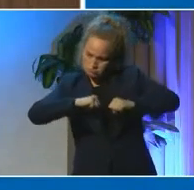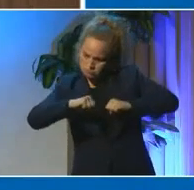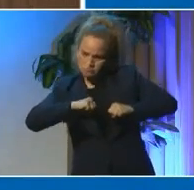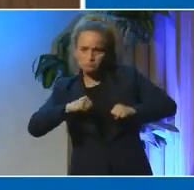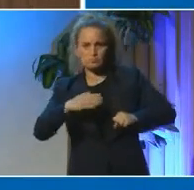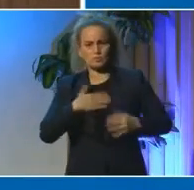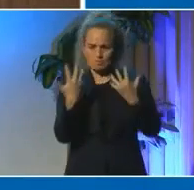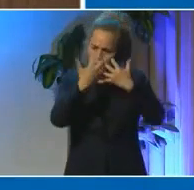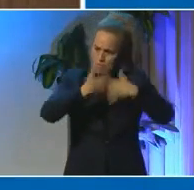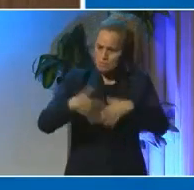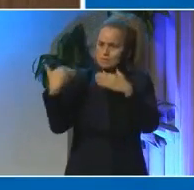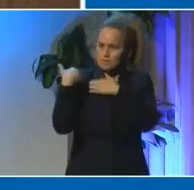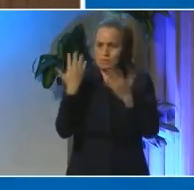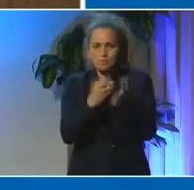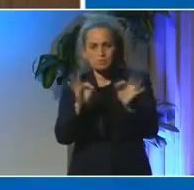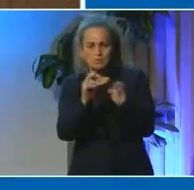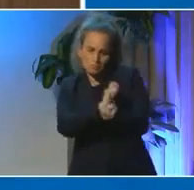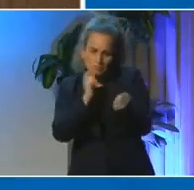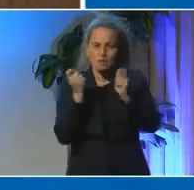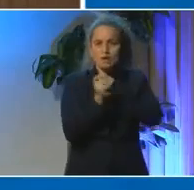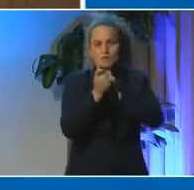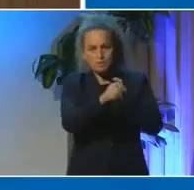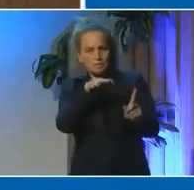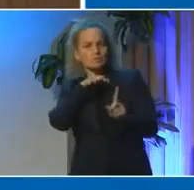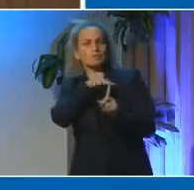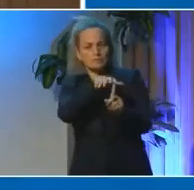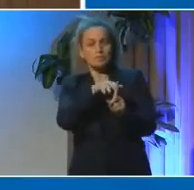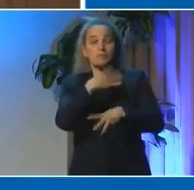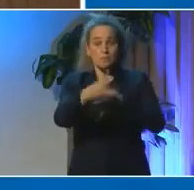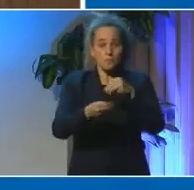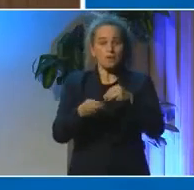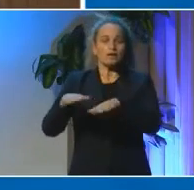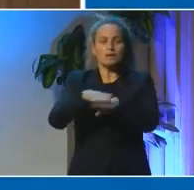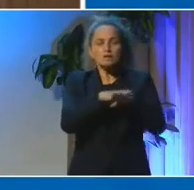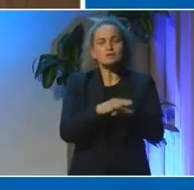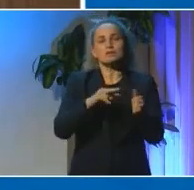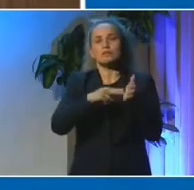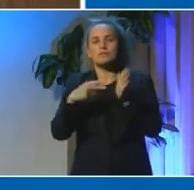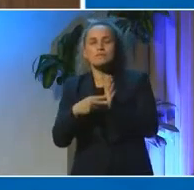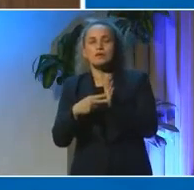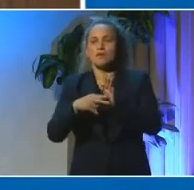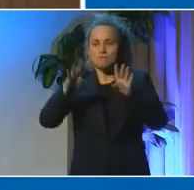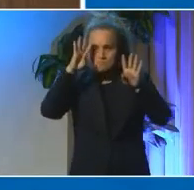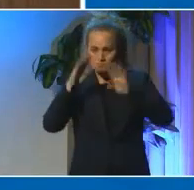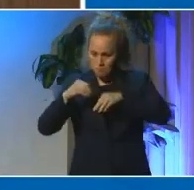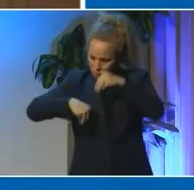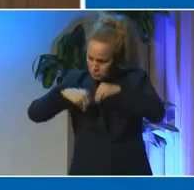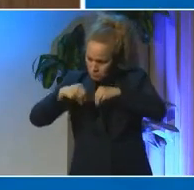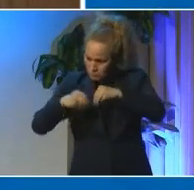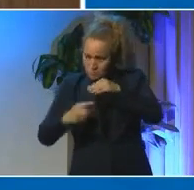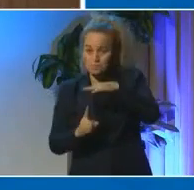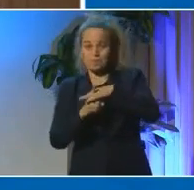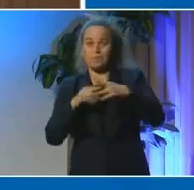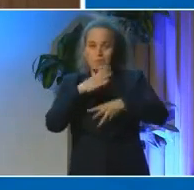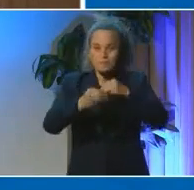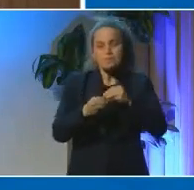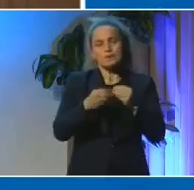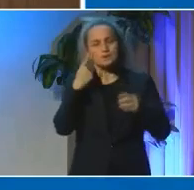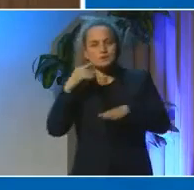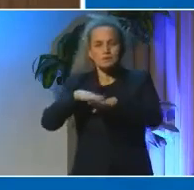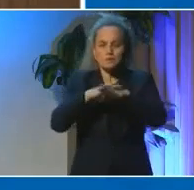hago como compañía puedo innovar pero la innovación No necesariamente significa seguir creando sino también innovar en Cómo